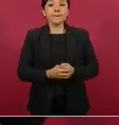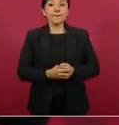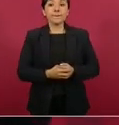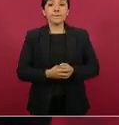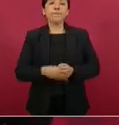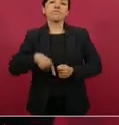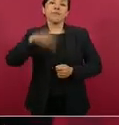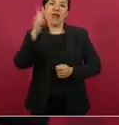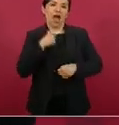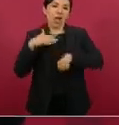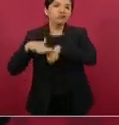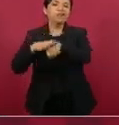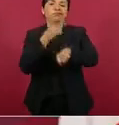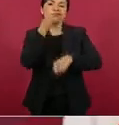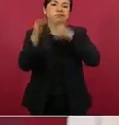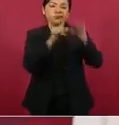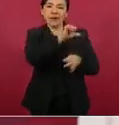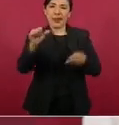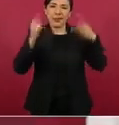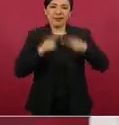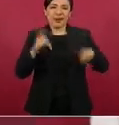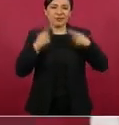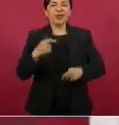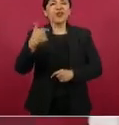decirle a la gente que estoy